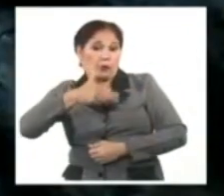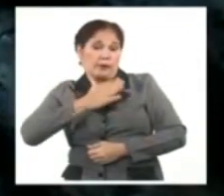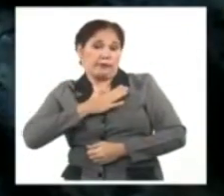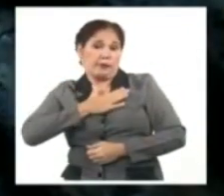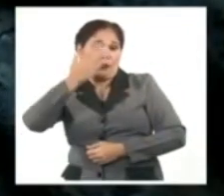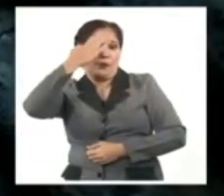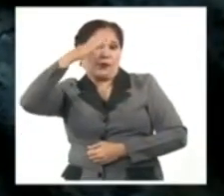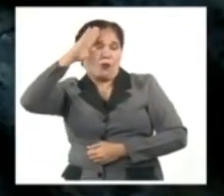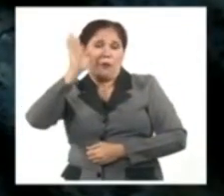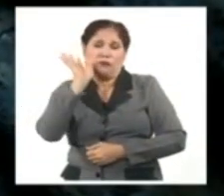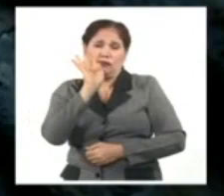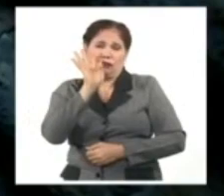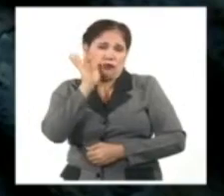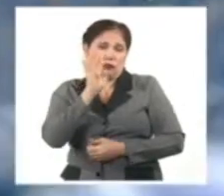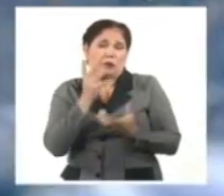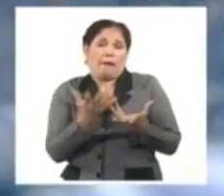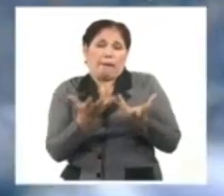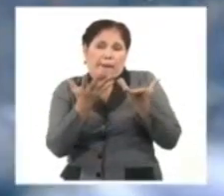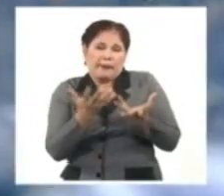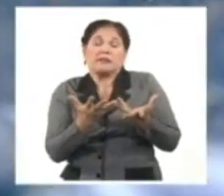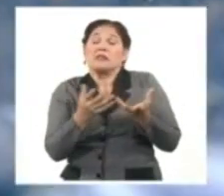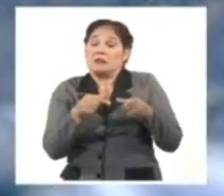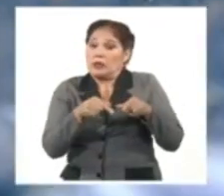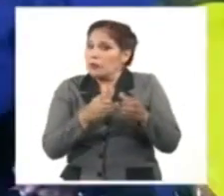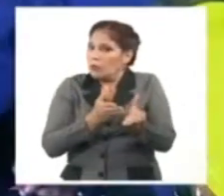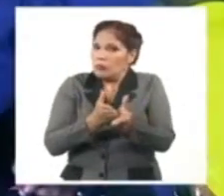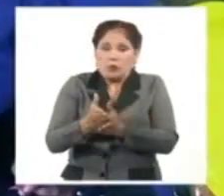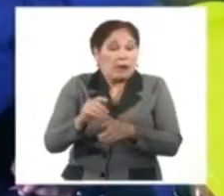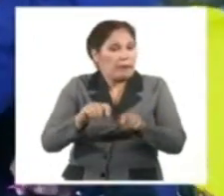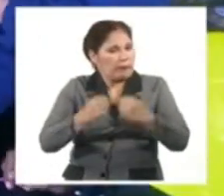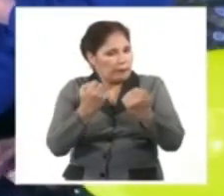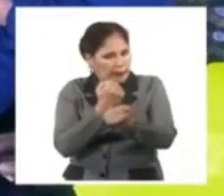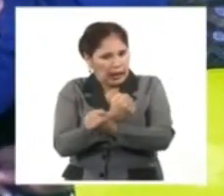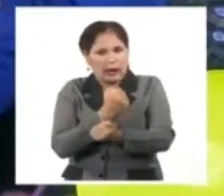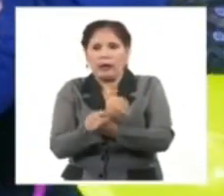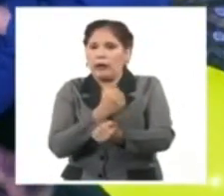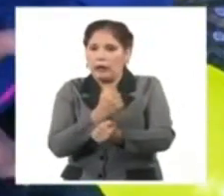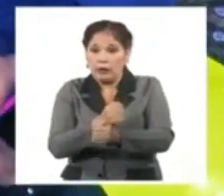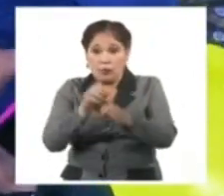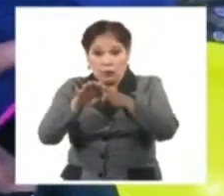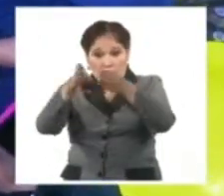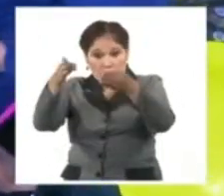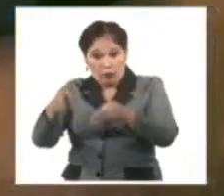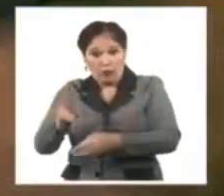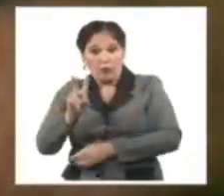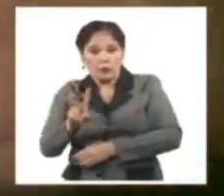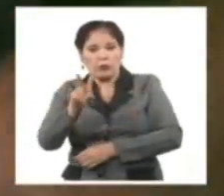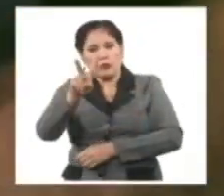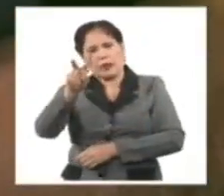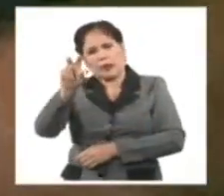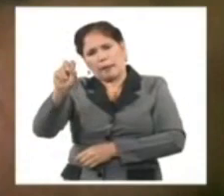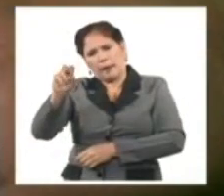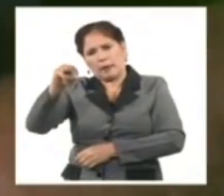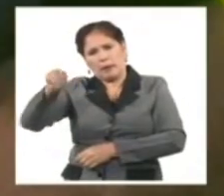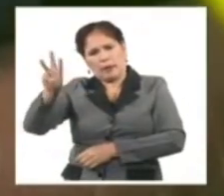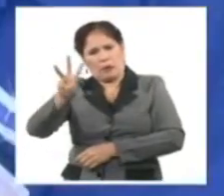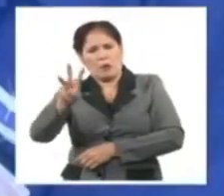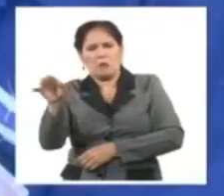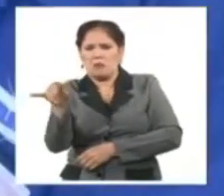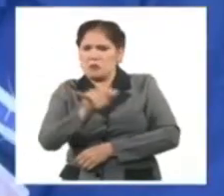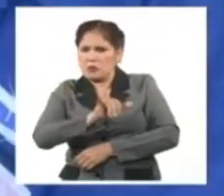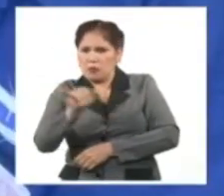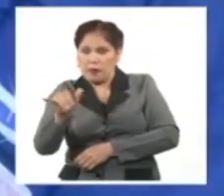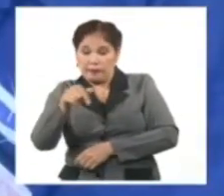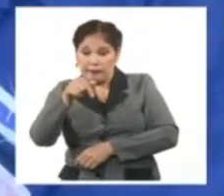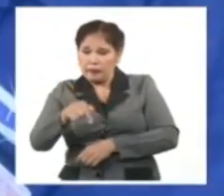operándolo en tales condiciones, los riesgos serían mayores. De igual forma, el bloque 2 debe alcanzar los 220 megawatts. Hoy Felton